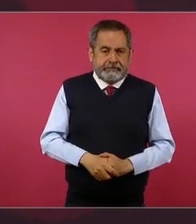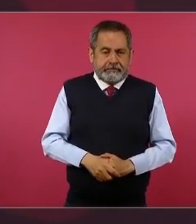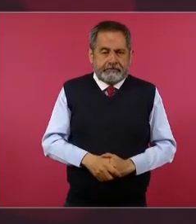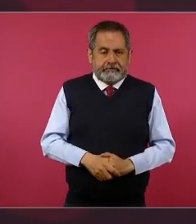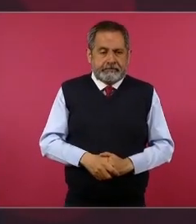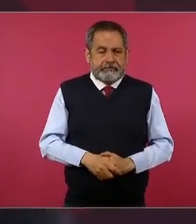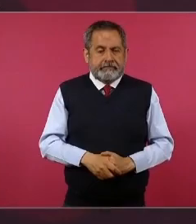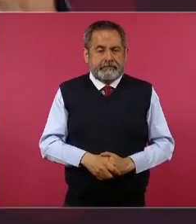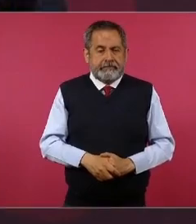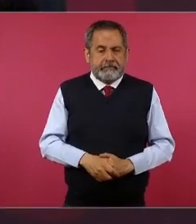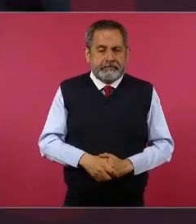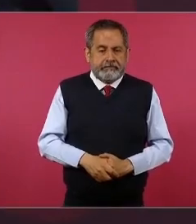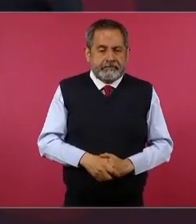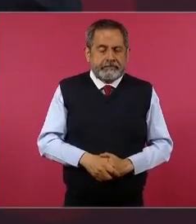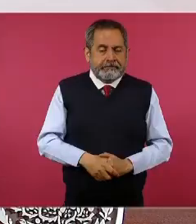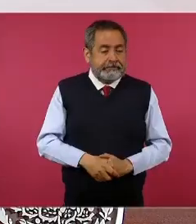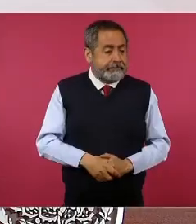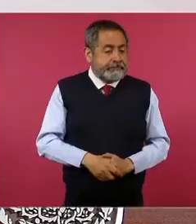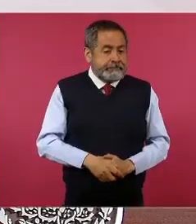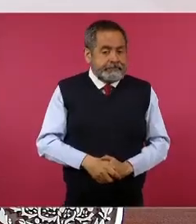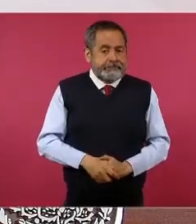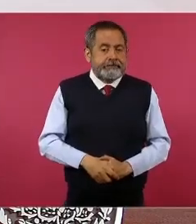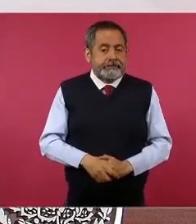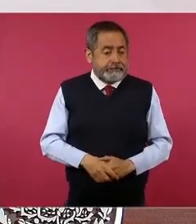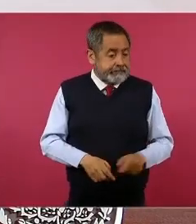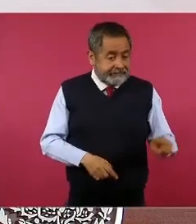Es que ellos se quedaron